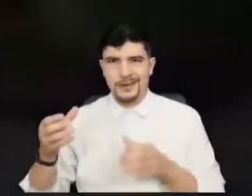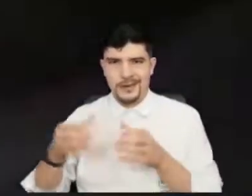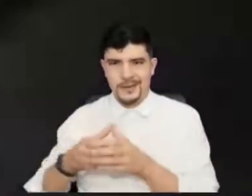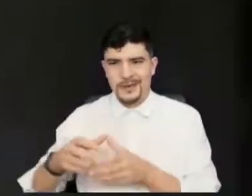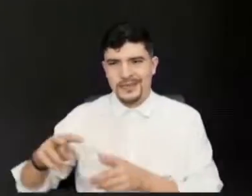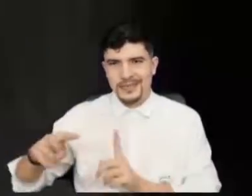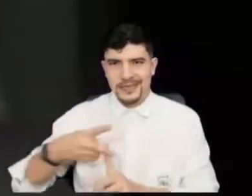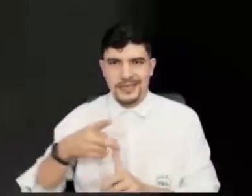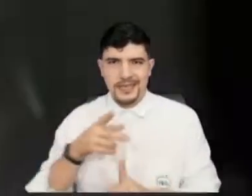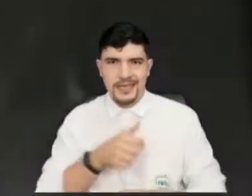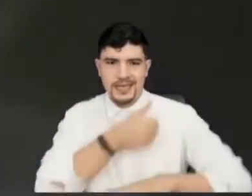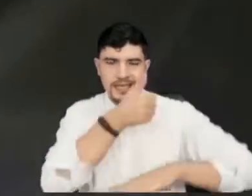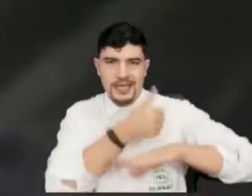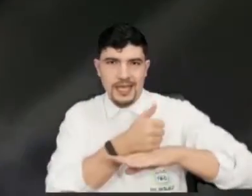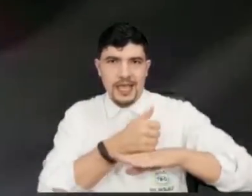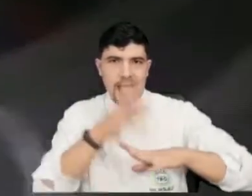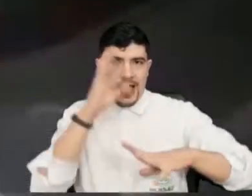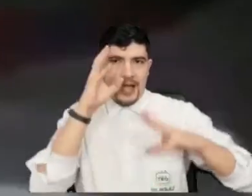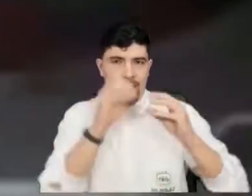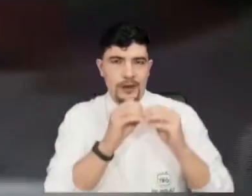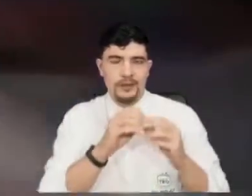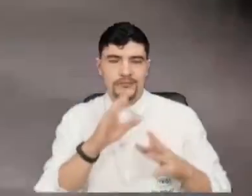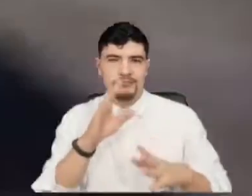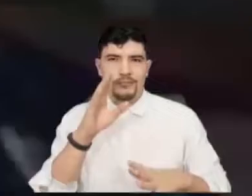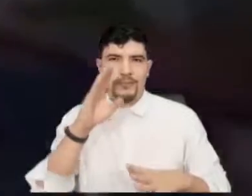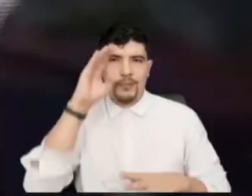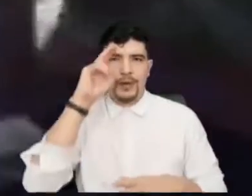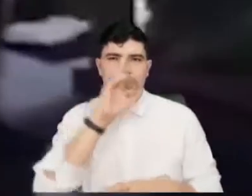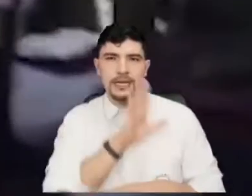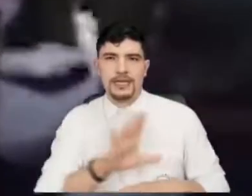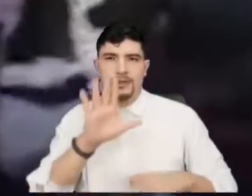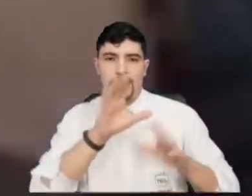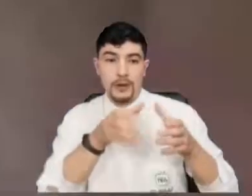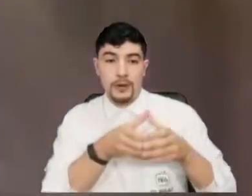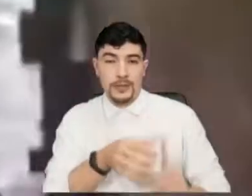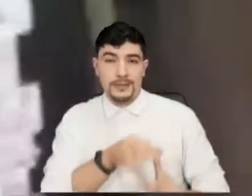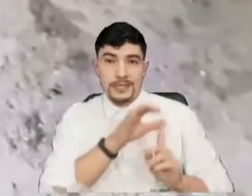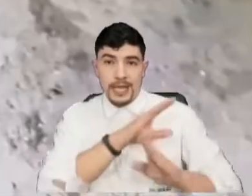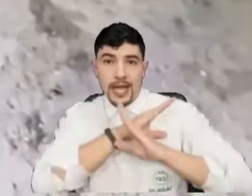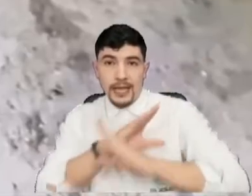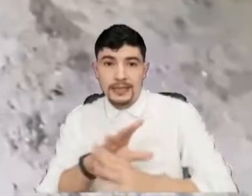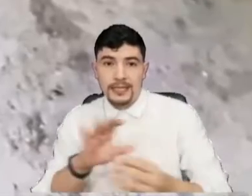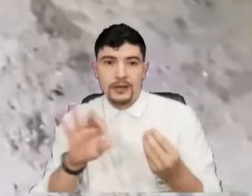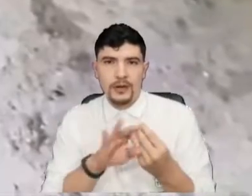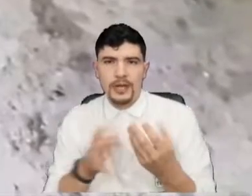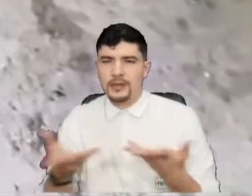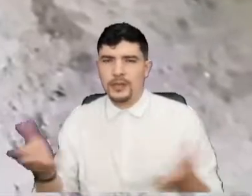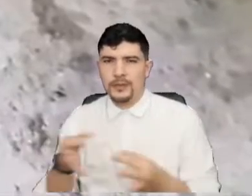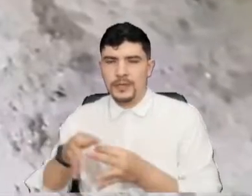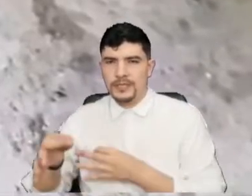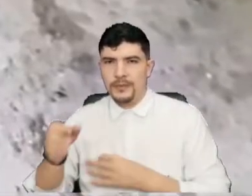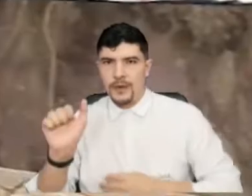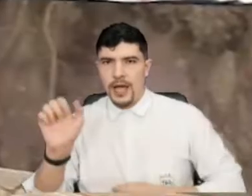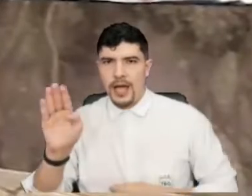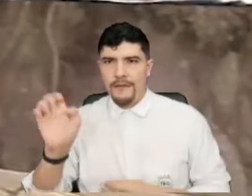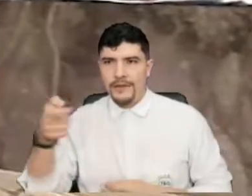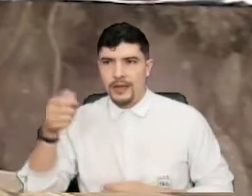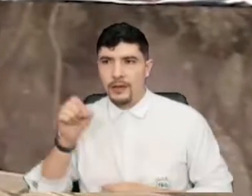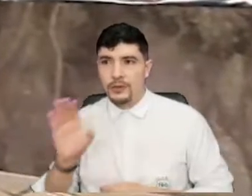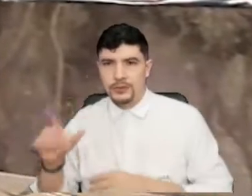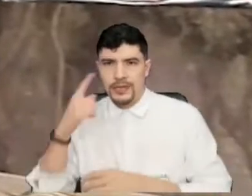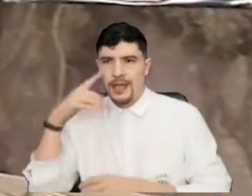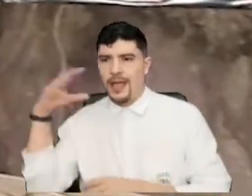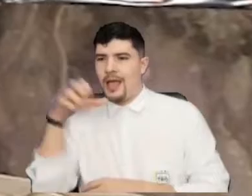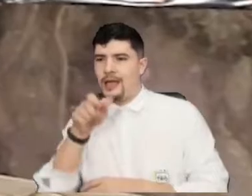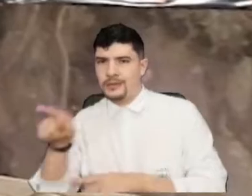Dirección Antinarcóticos de la Policía Nacional, en el municipio de Ábrego, en norte de Santander, lograron ubicar un cristalizadero para el